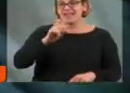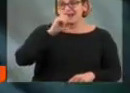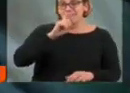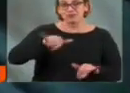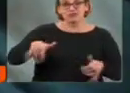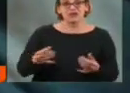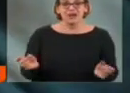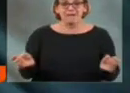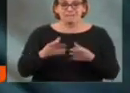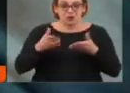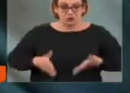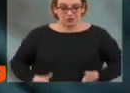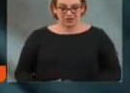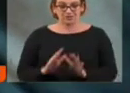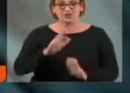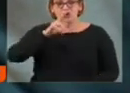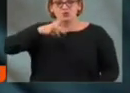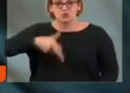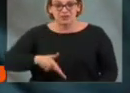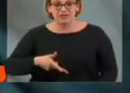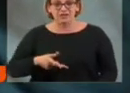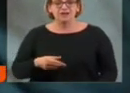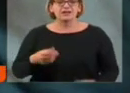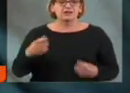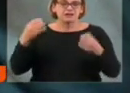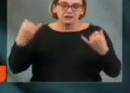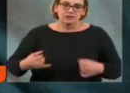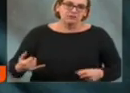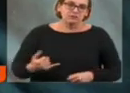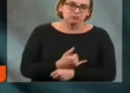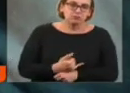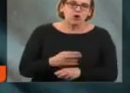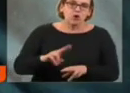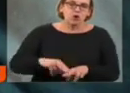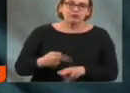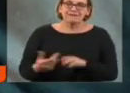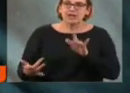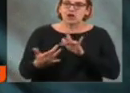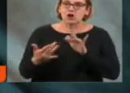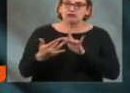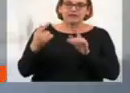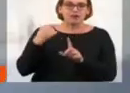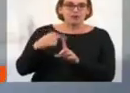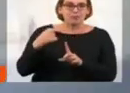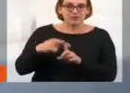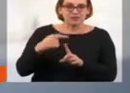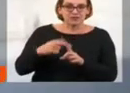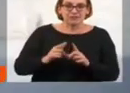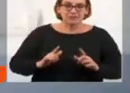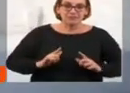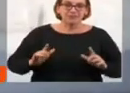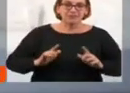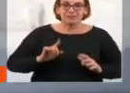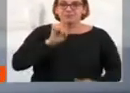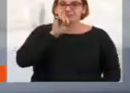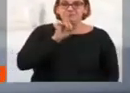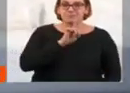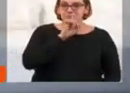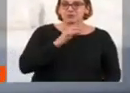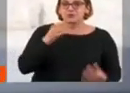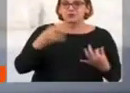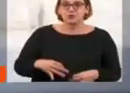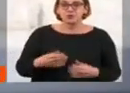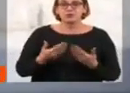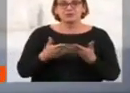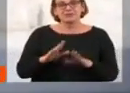pronto para el nacimiento de Brenda, tuvo la mala fortuna de ser contacto de un positivo. Mientras esperaba para hisoparse, comenzaron otra